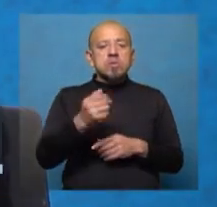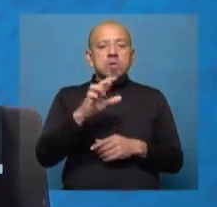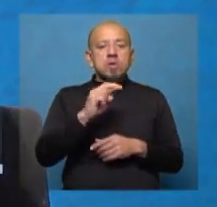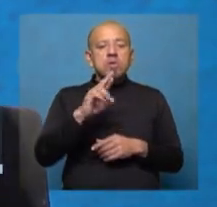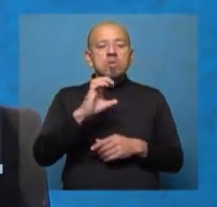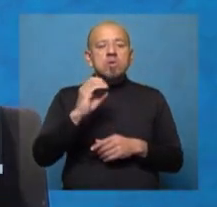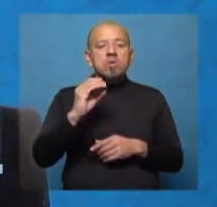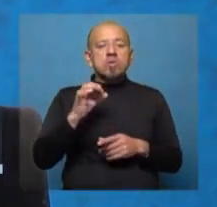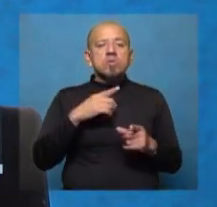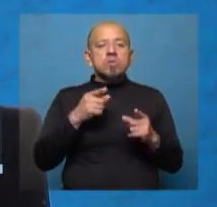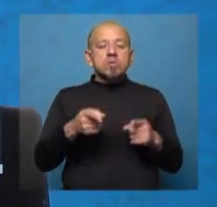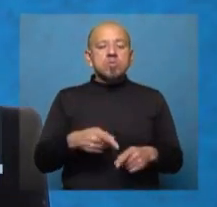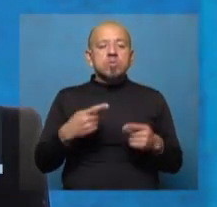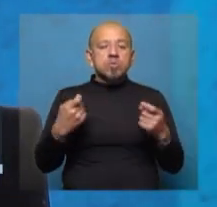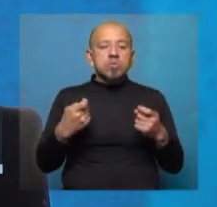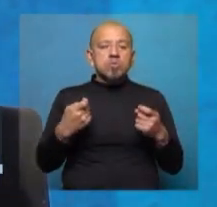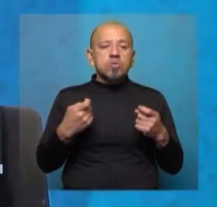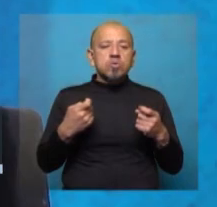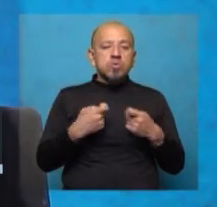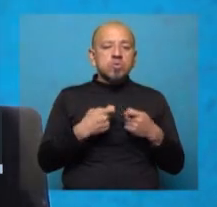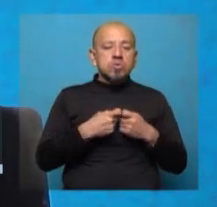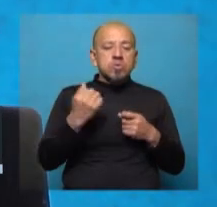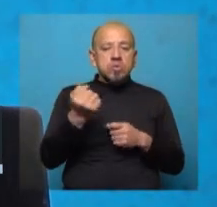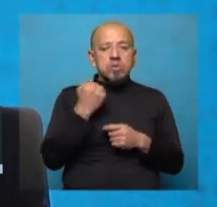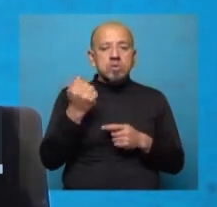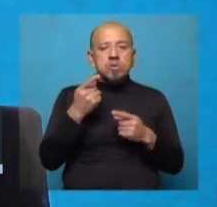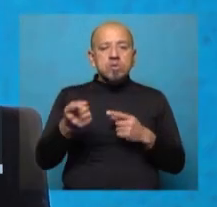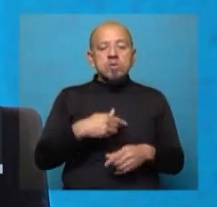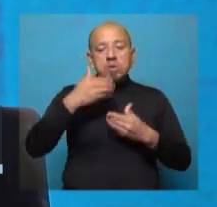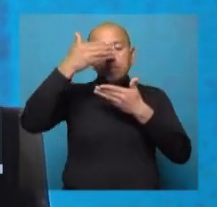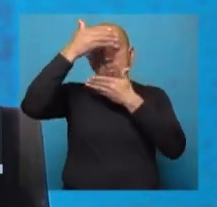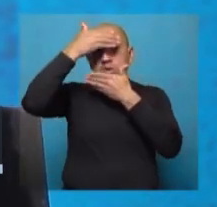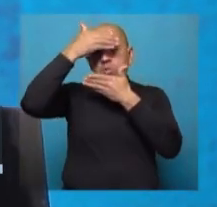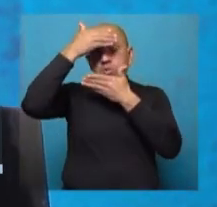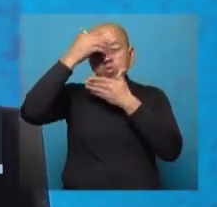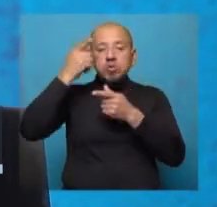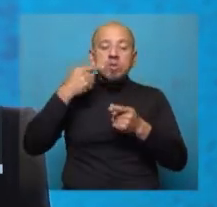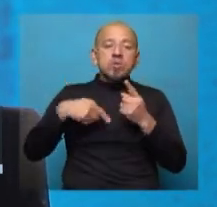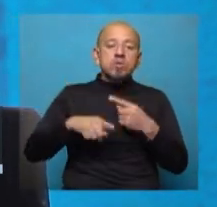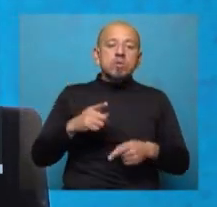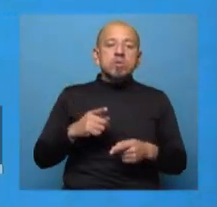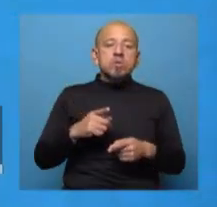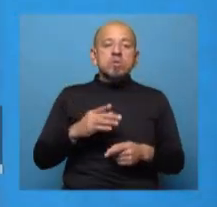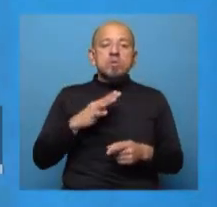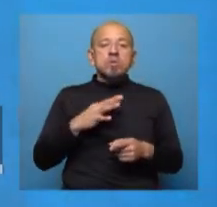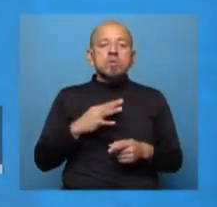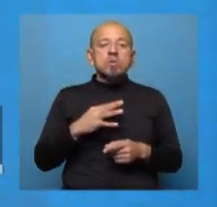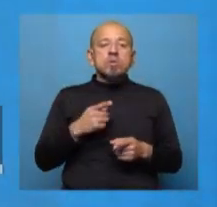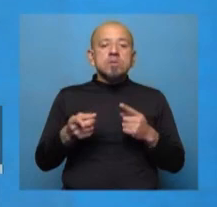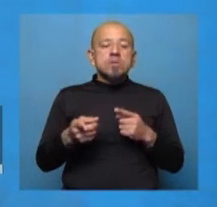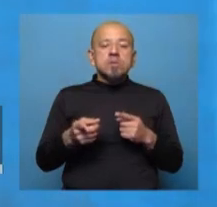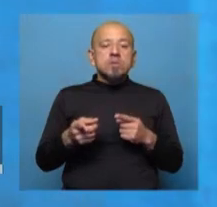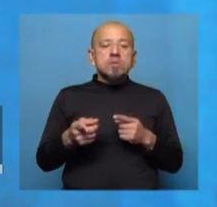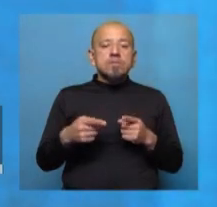además china que era es un socio importante del Uruguay pero en materia deportiva ustedes además habían alcanzado distintos acuerdos con ch no Exacto Exacto bueno